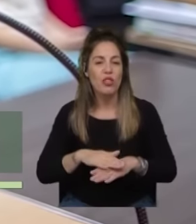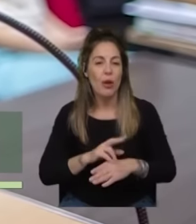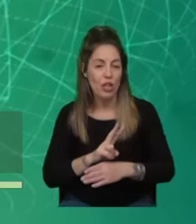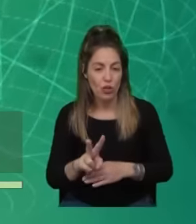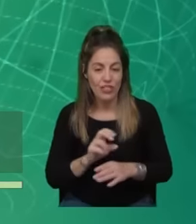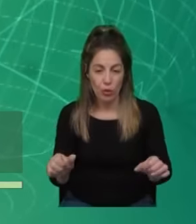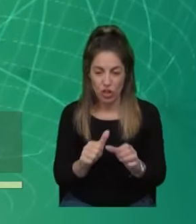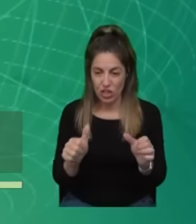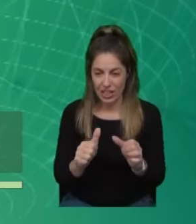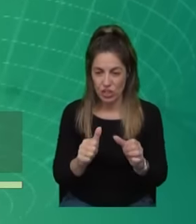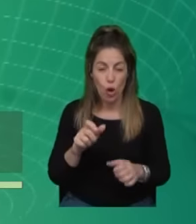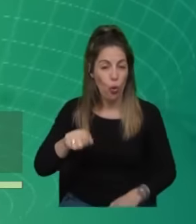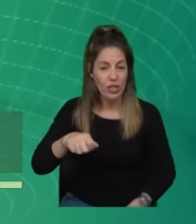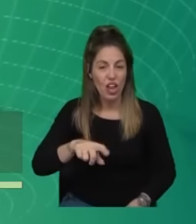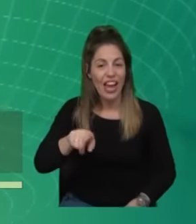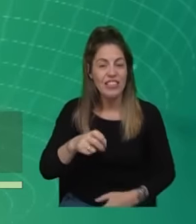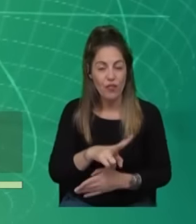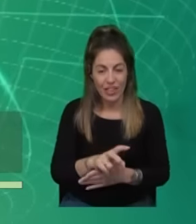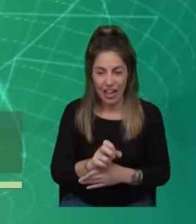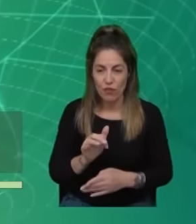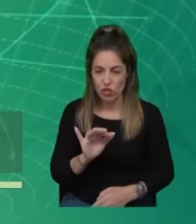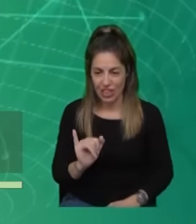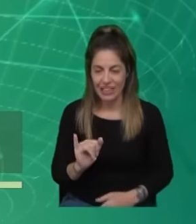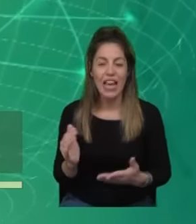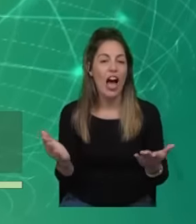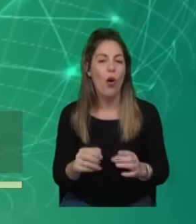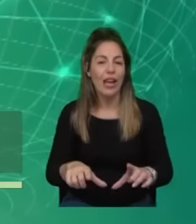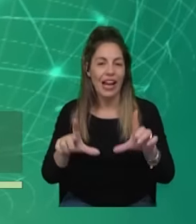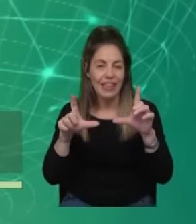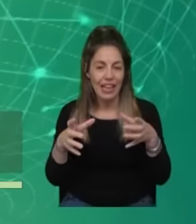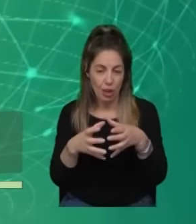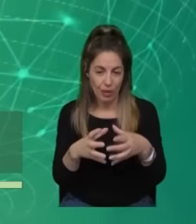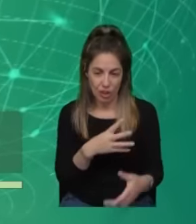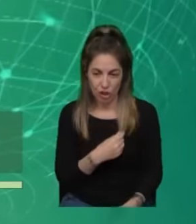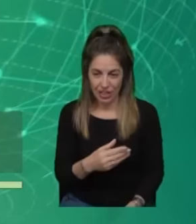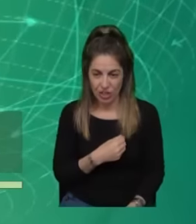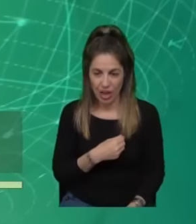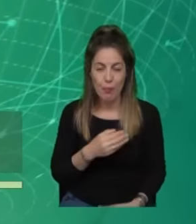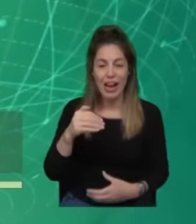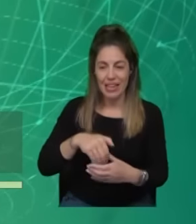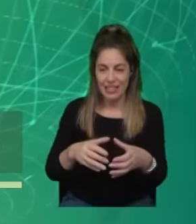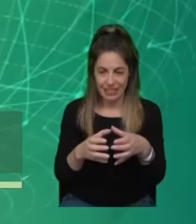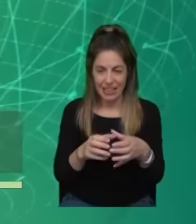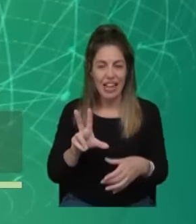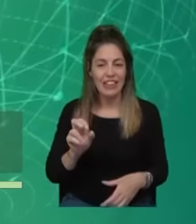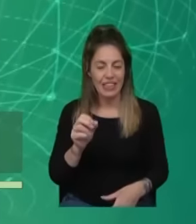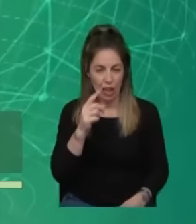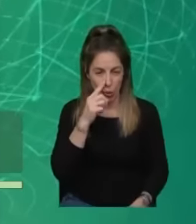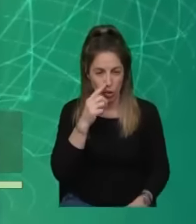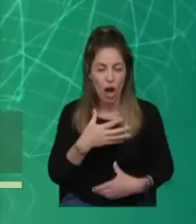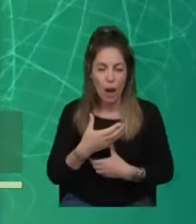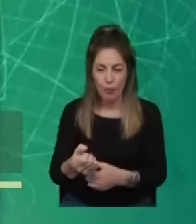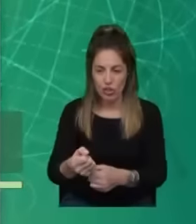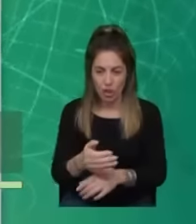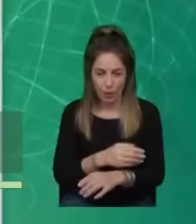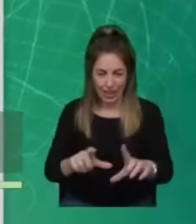realizó el juicio, y a la ex fiscal Gabriela Fossati, actualmente candidata por el Partido Nacional, para las internas del 30 de junio apoyando la